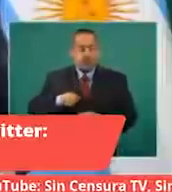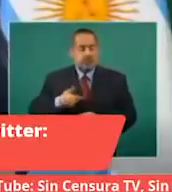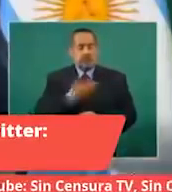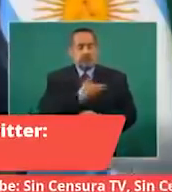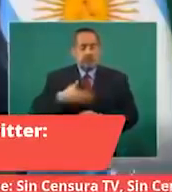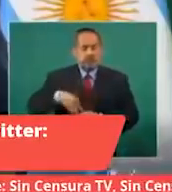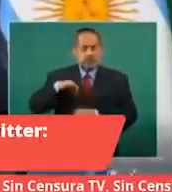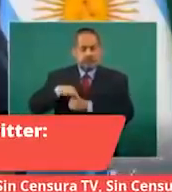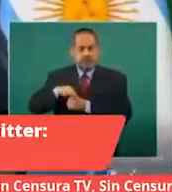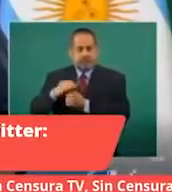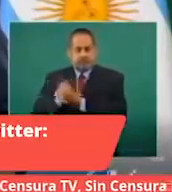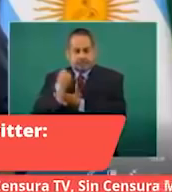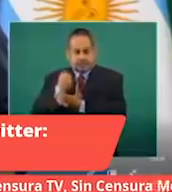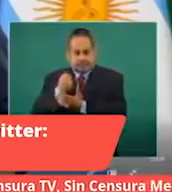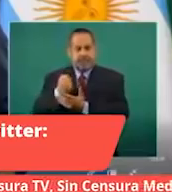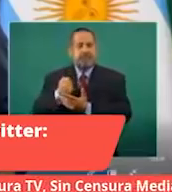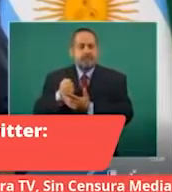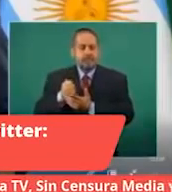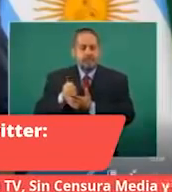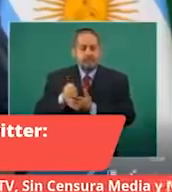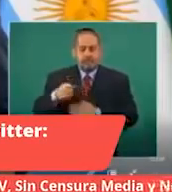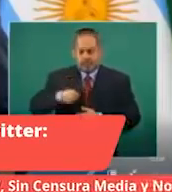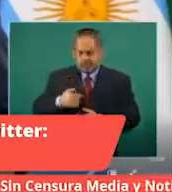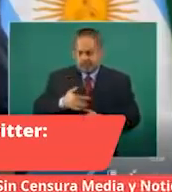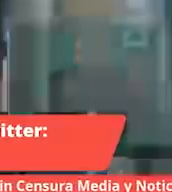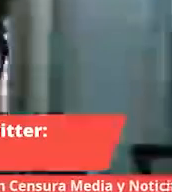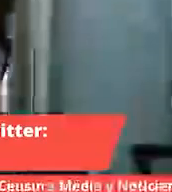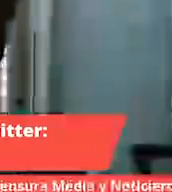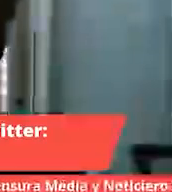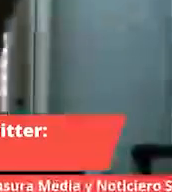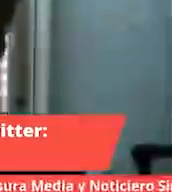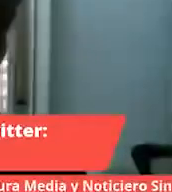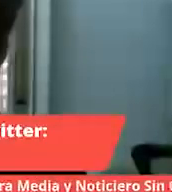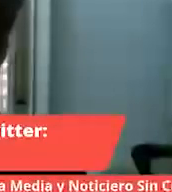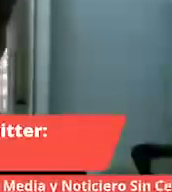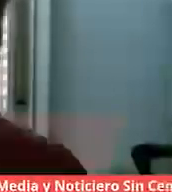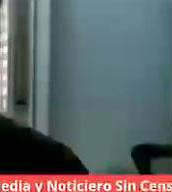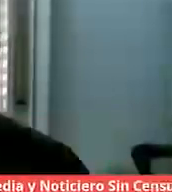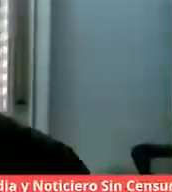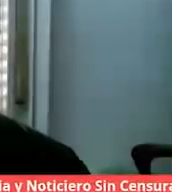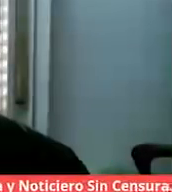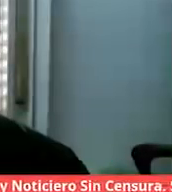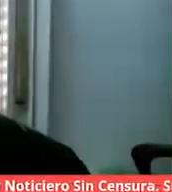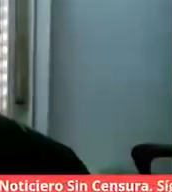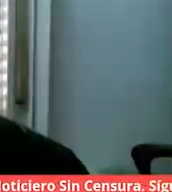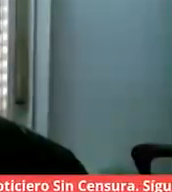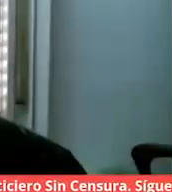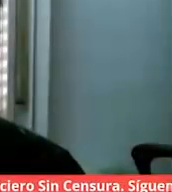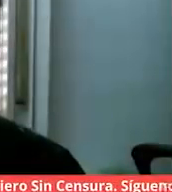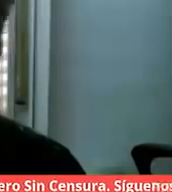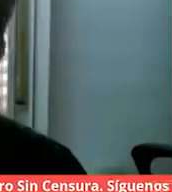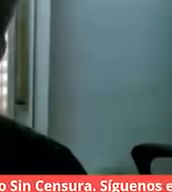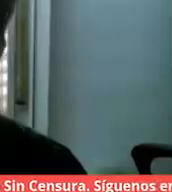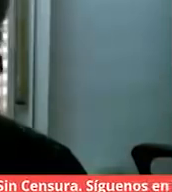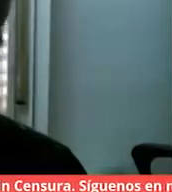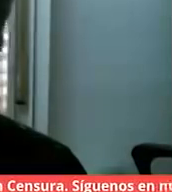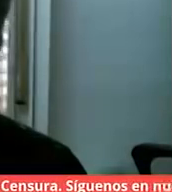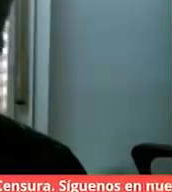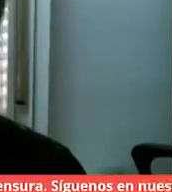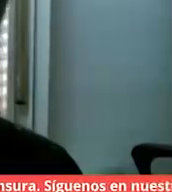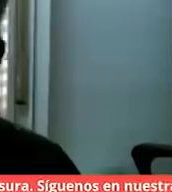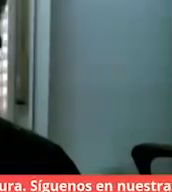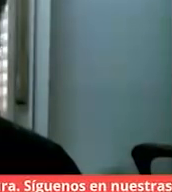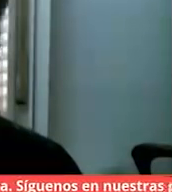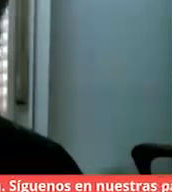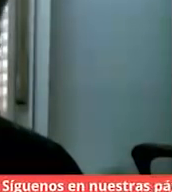encontrar un tono adecuado. Aún así, me parece que va bien el gobierno partiendo de una crisis económica